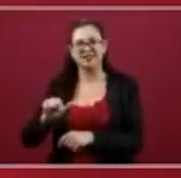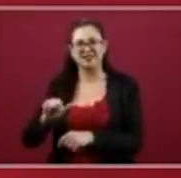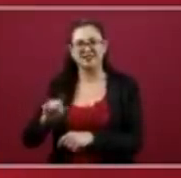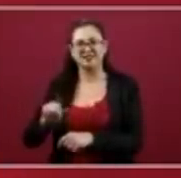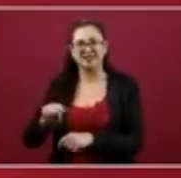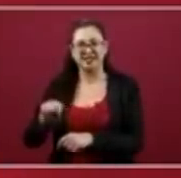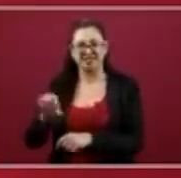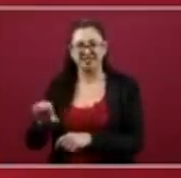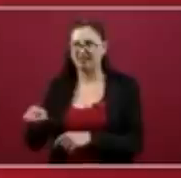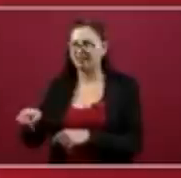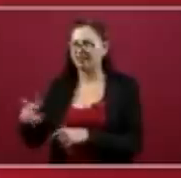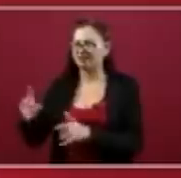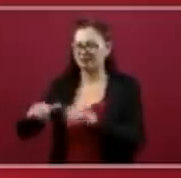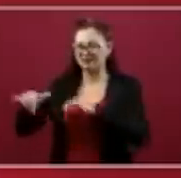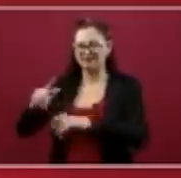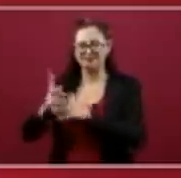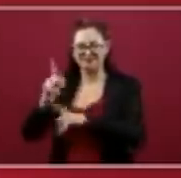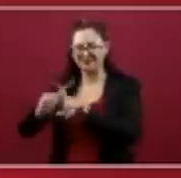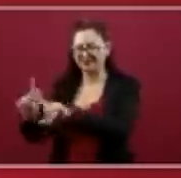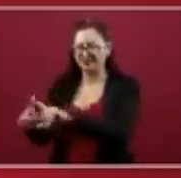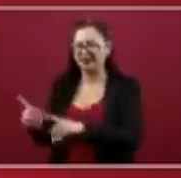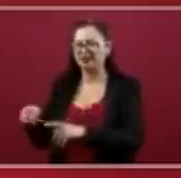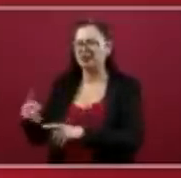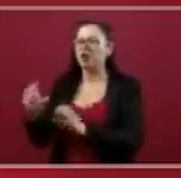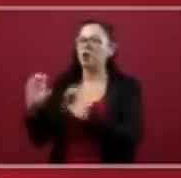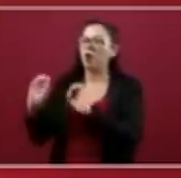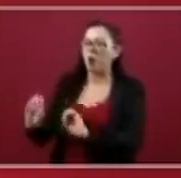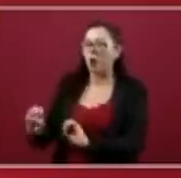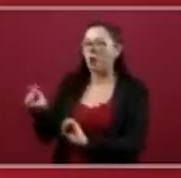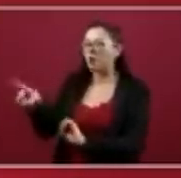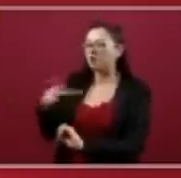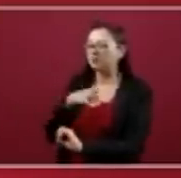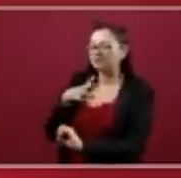vende lo que se tiene,